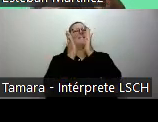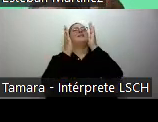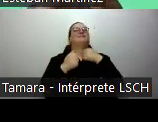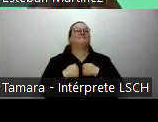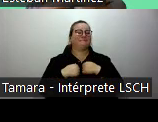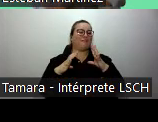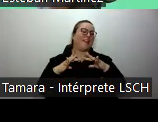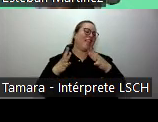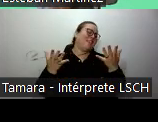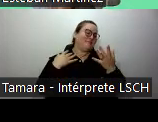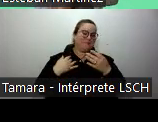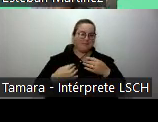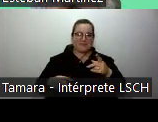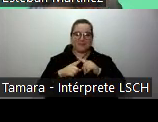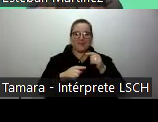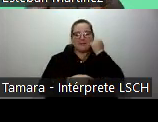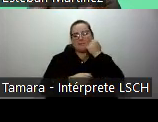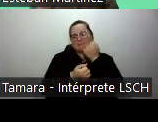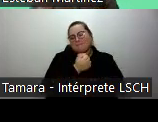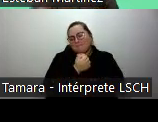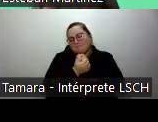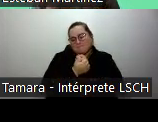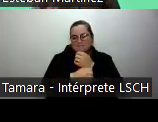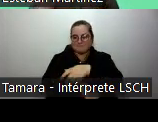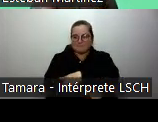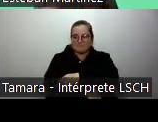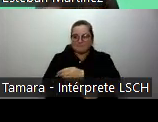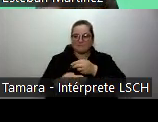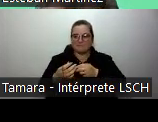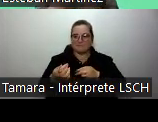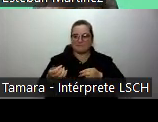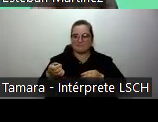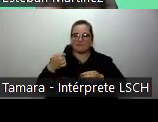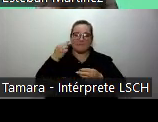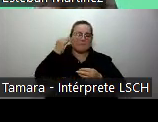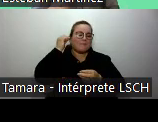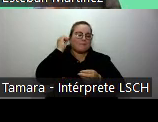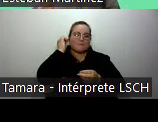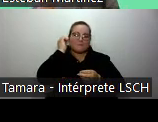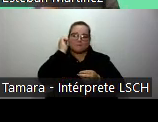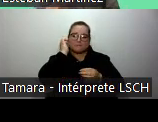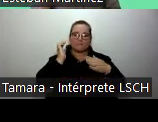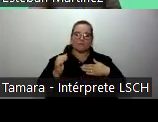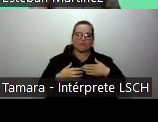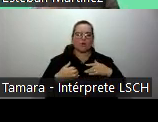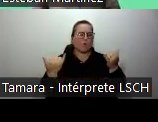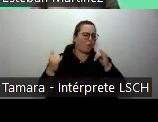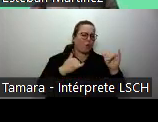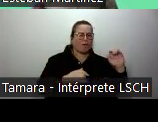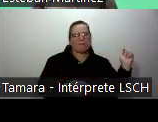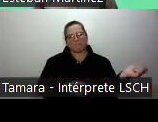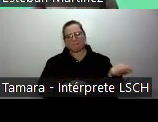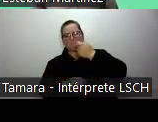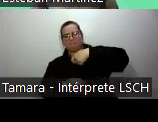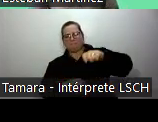así hay gente que se hace cariño un autoabrazo hay gente yo juego tenis Entonces yo como que digo vamos eh Para todos los que vieron el partido